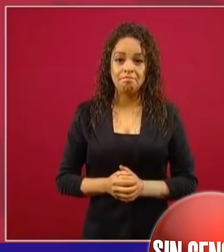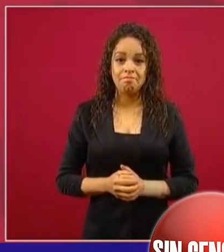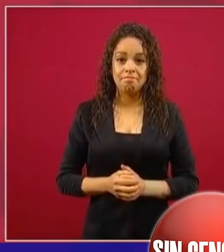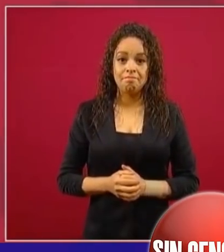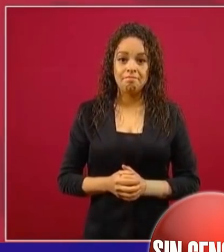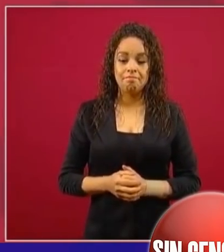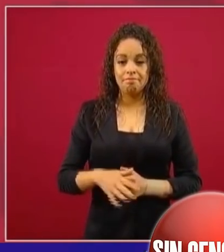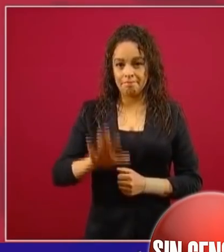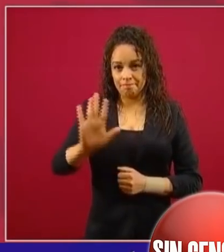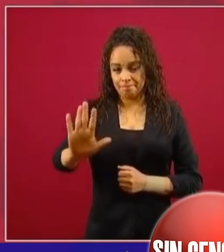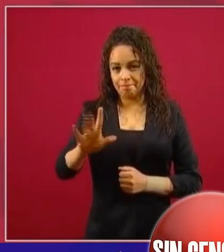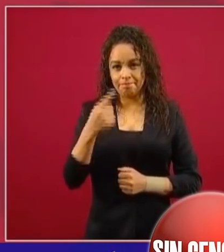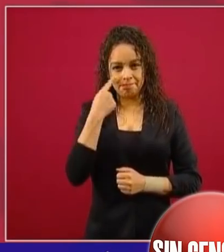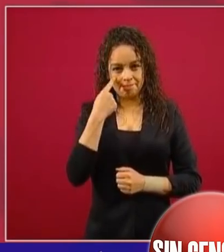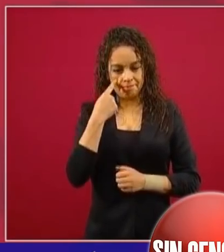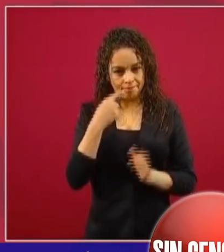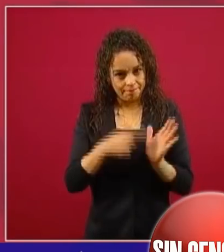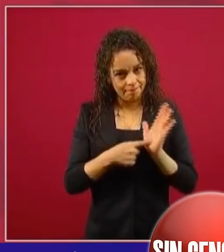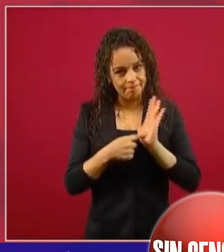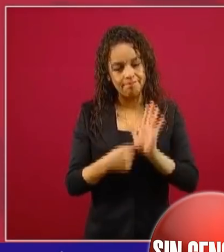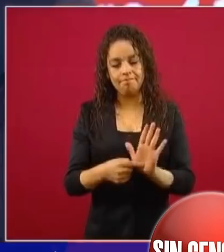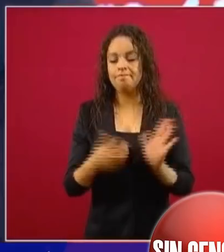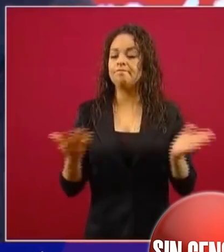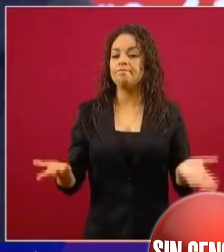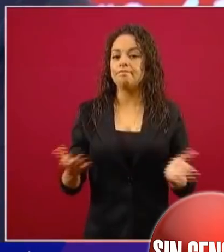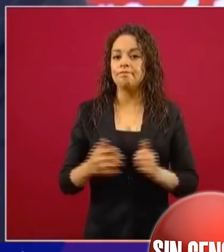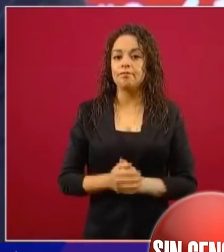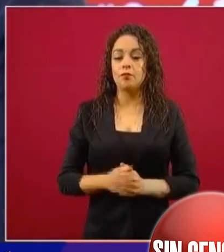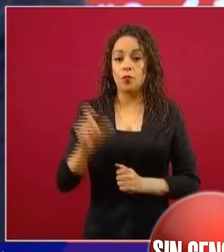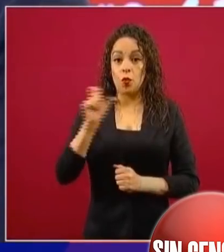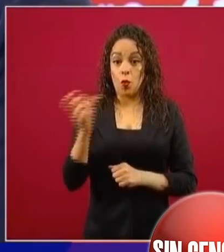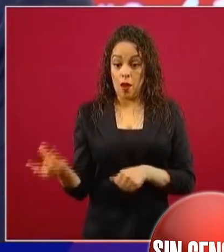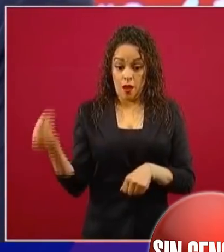Miren, desde el inicio del gobierno